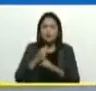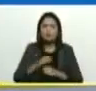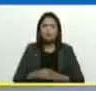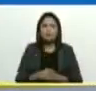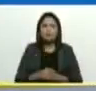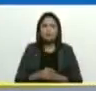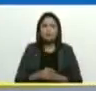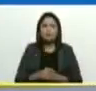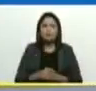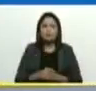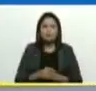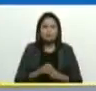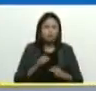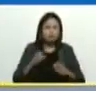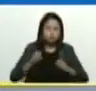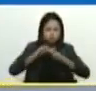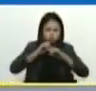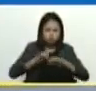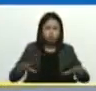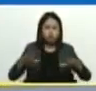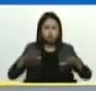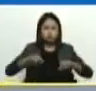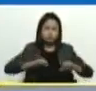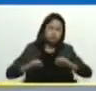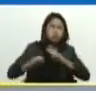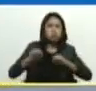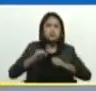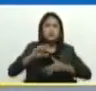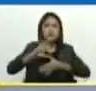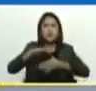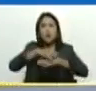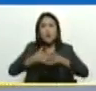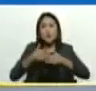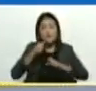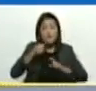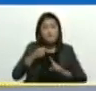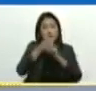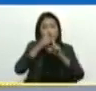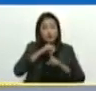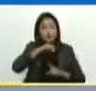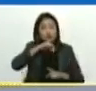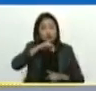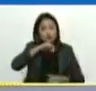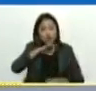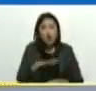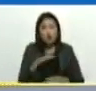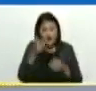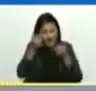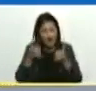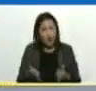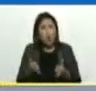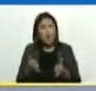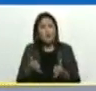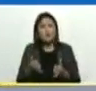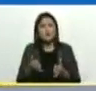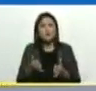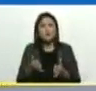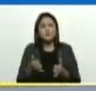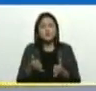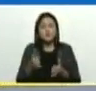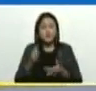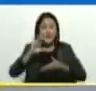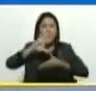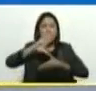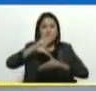estremecieron a nuestro continente e impactaron la historia contemporánea de nuestra América.